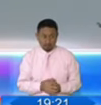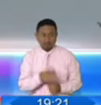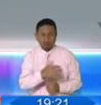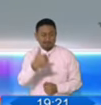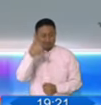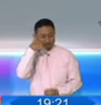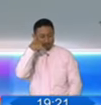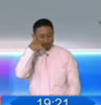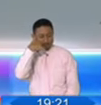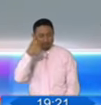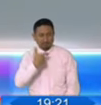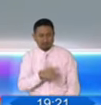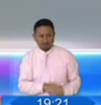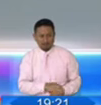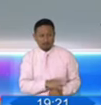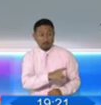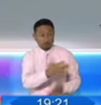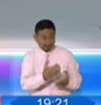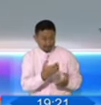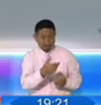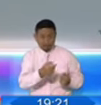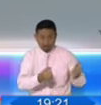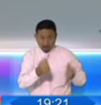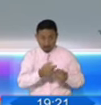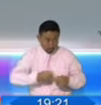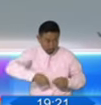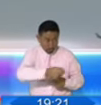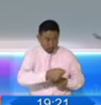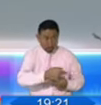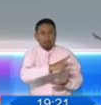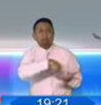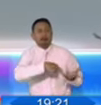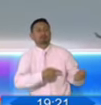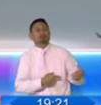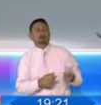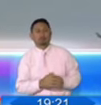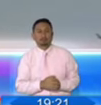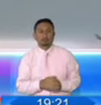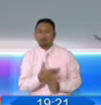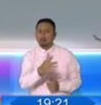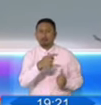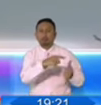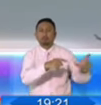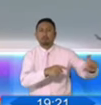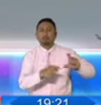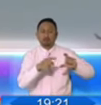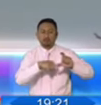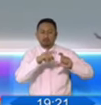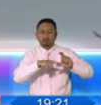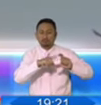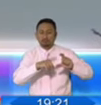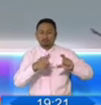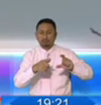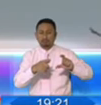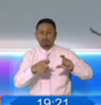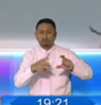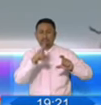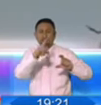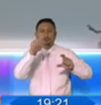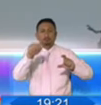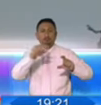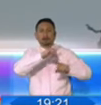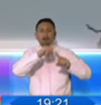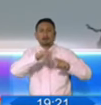realizaban llamadas de carácter extorsivo en los que pedían rescates que oscilan entre los montos de 2.000